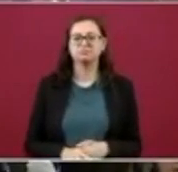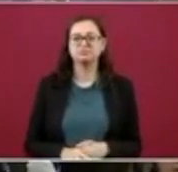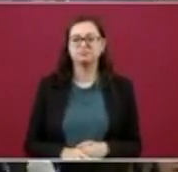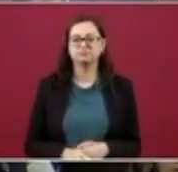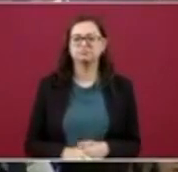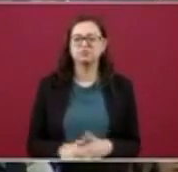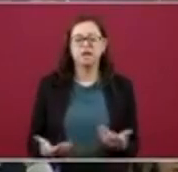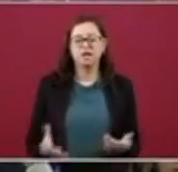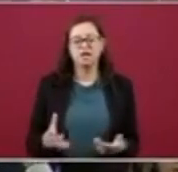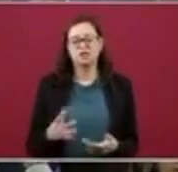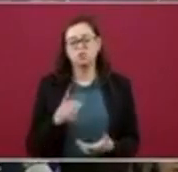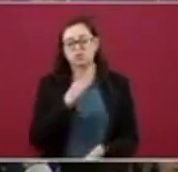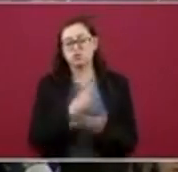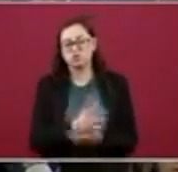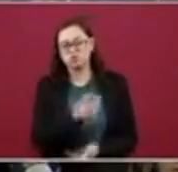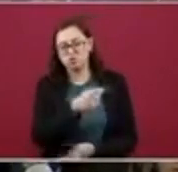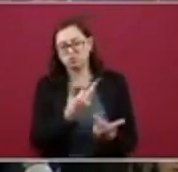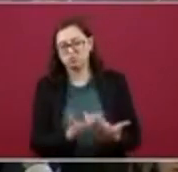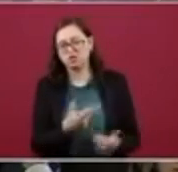solo quedaron 22.